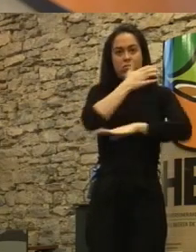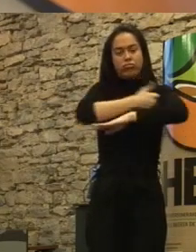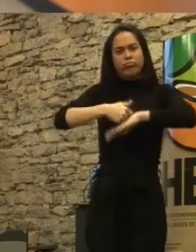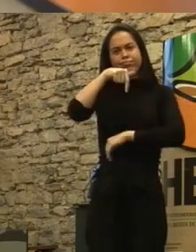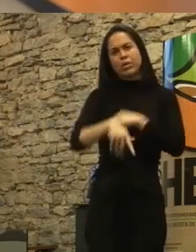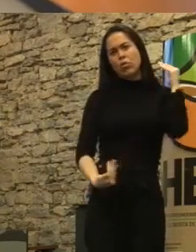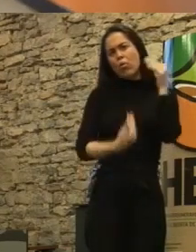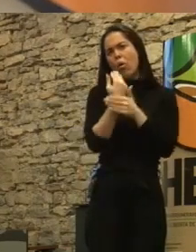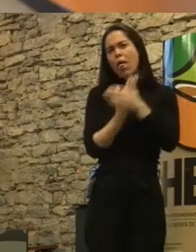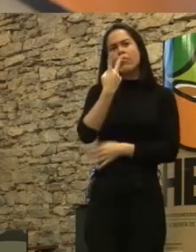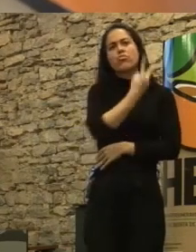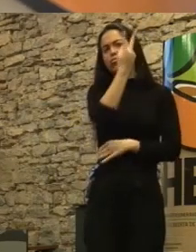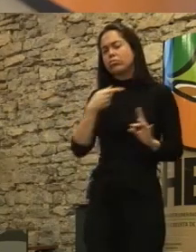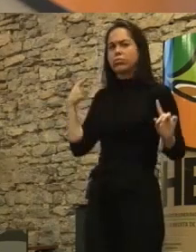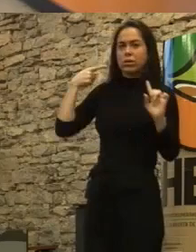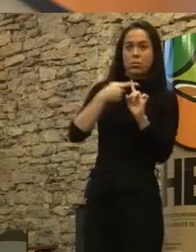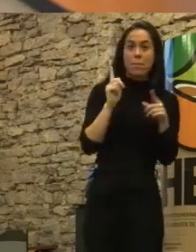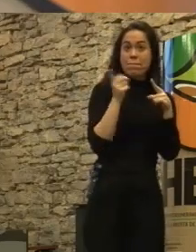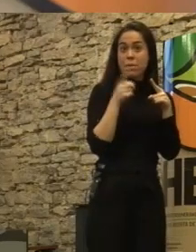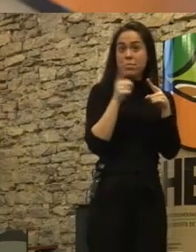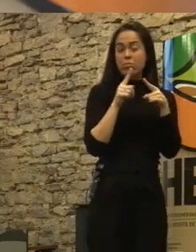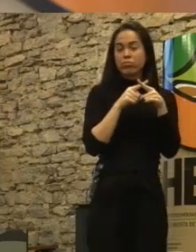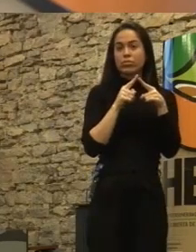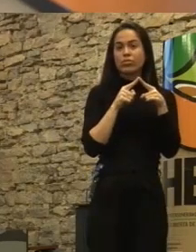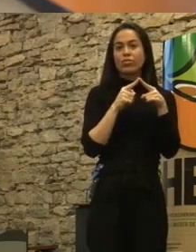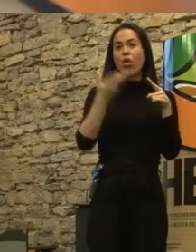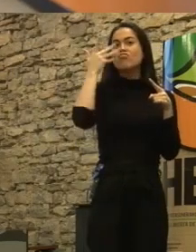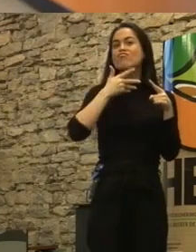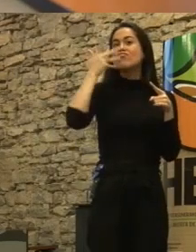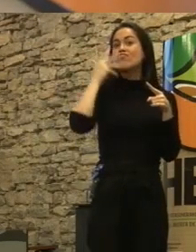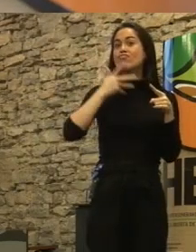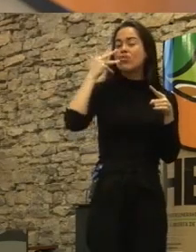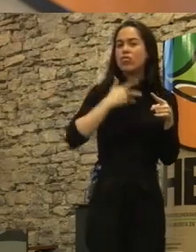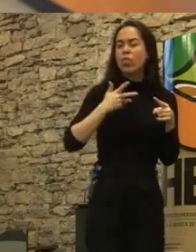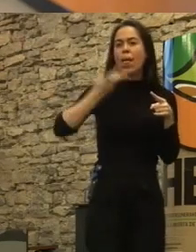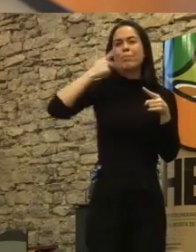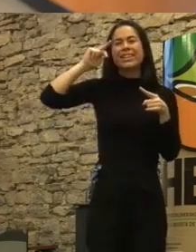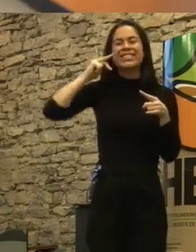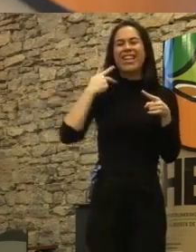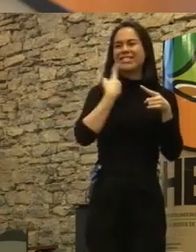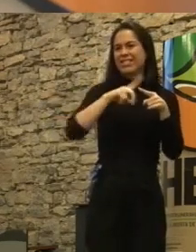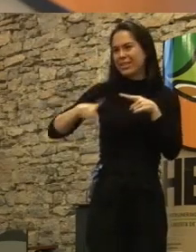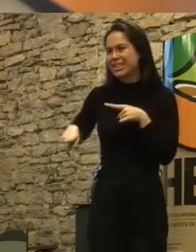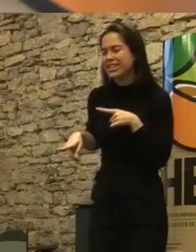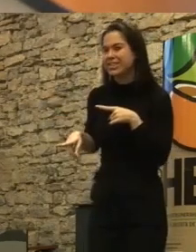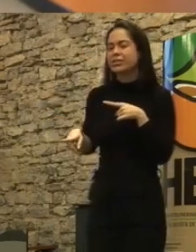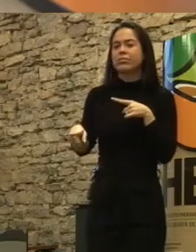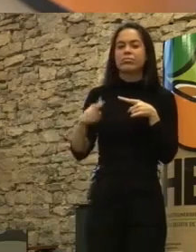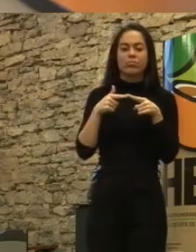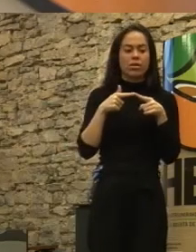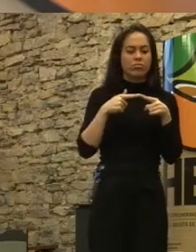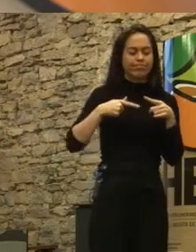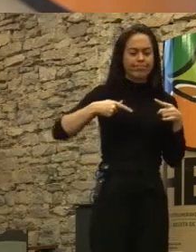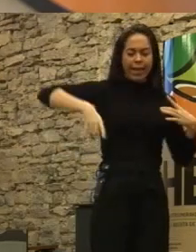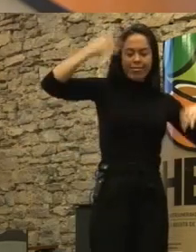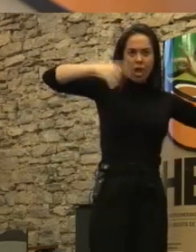tiene dos objetivos principales. El primero, conocer las diferentes experiencias ilustrativas de cómo pasar de las ideas